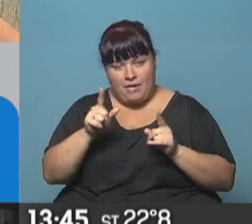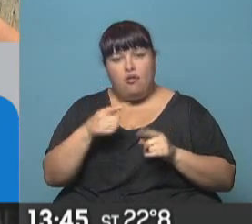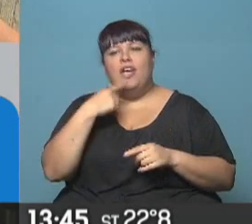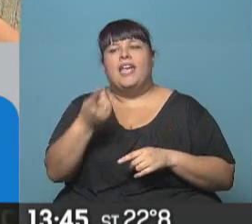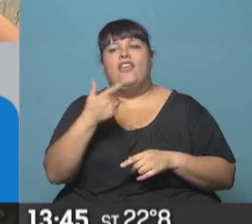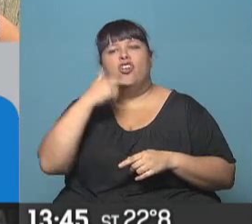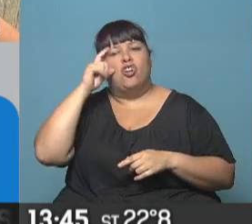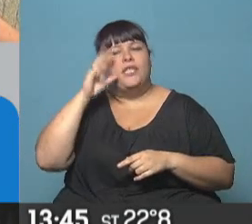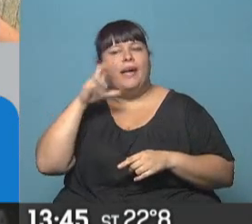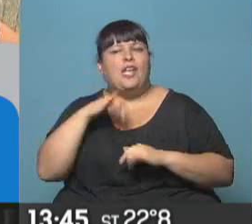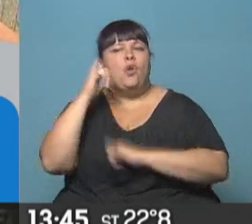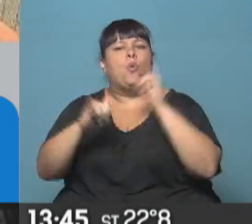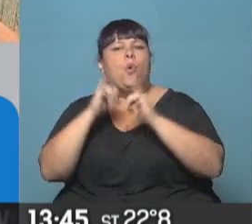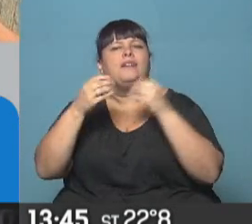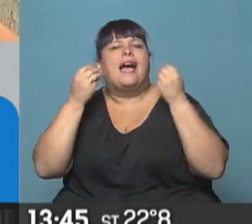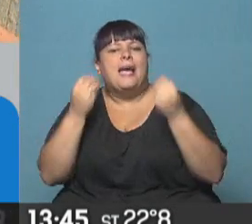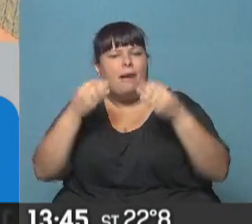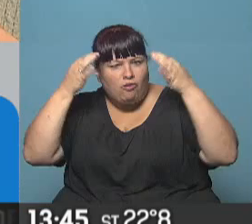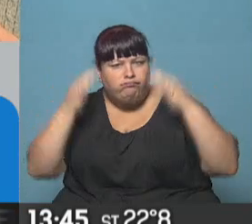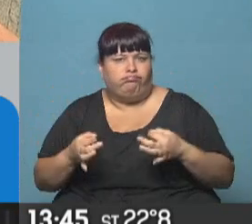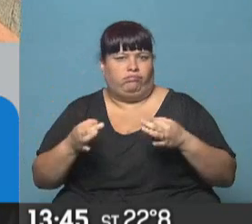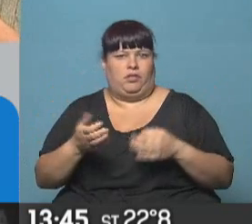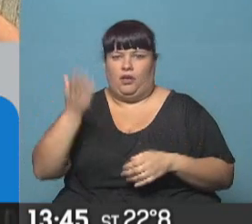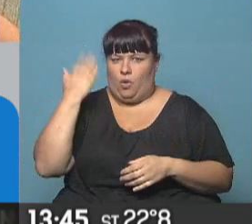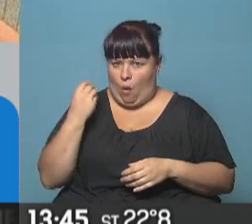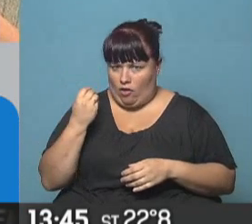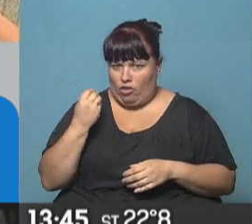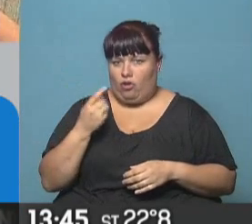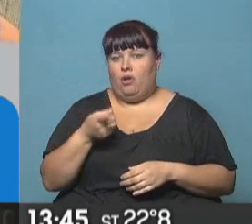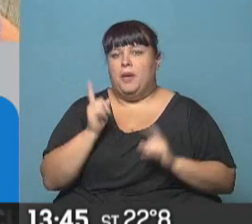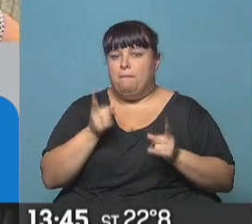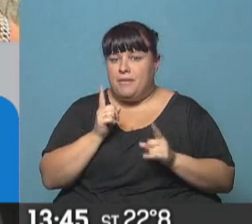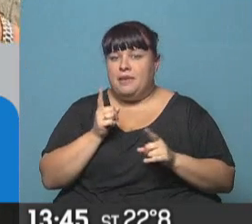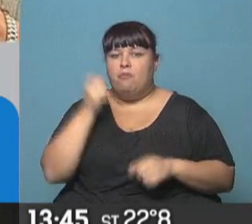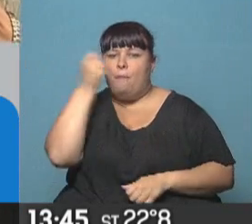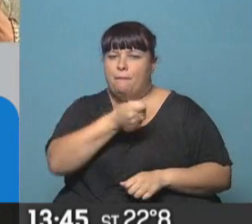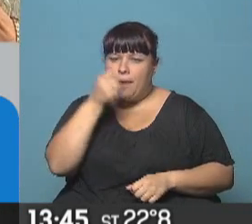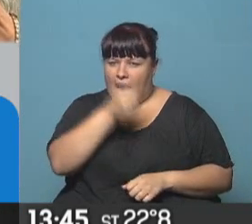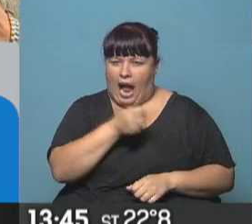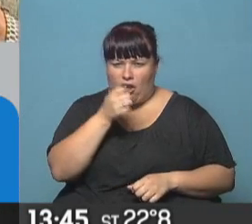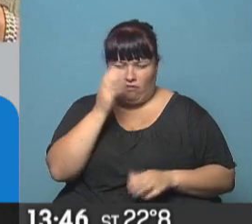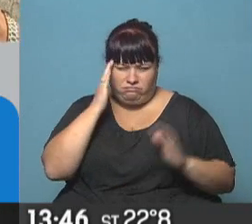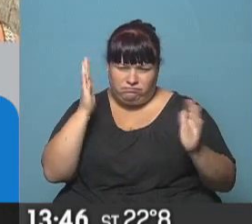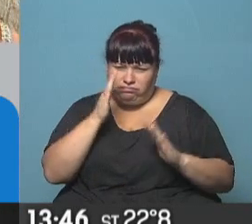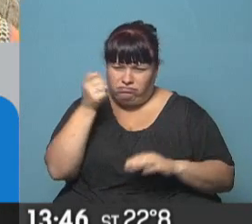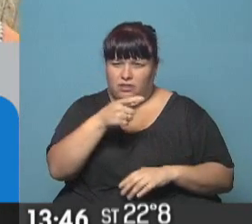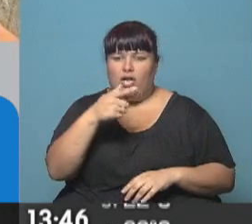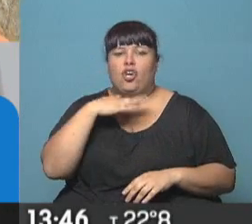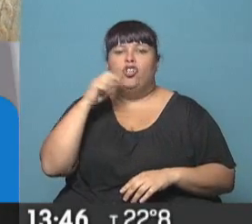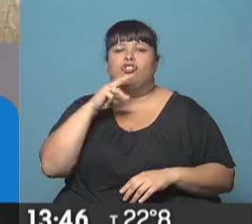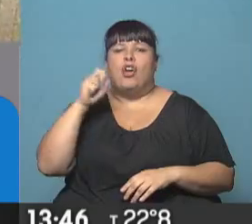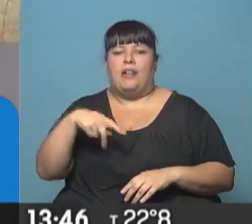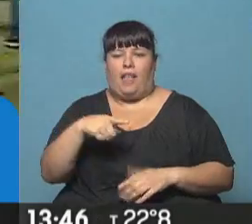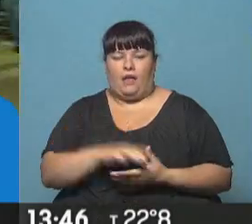decía Sebastián Sierra contando qué es exactamente lo que sucedió cuando lo golpearon brutalmente a Jonathan